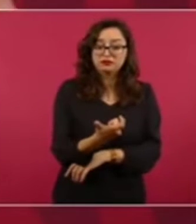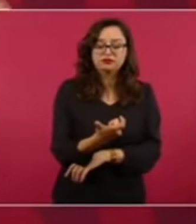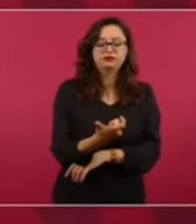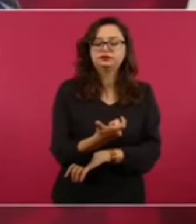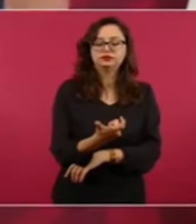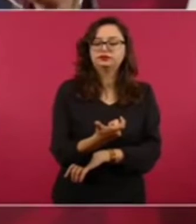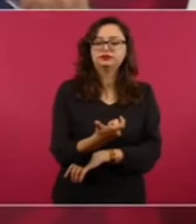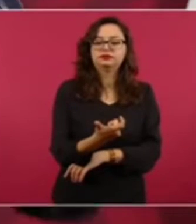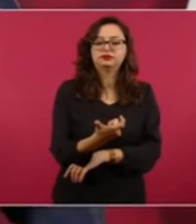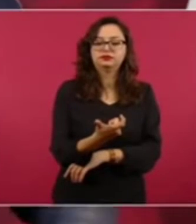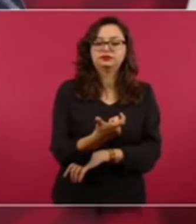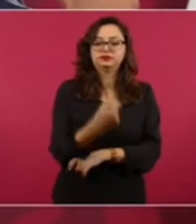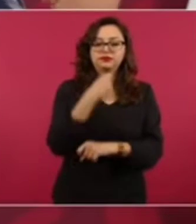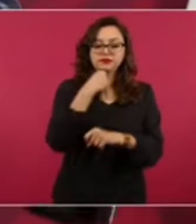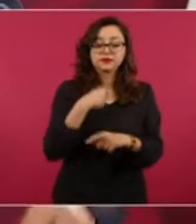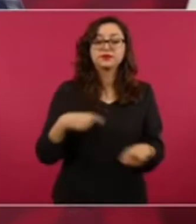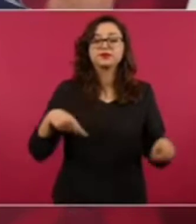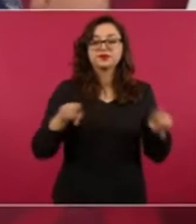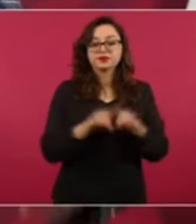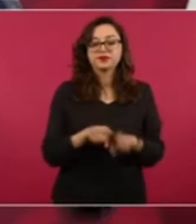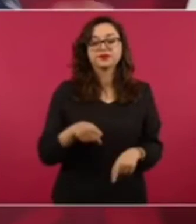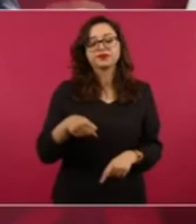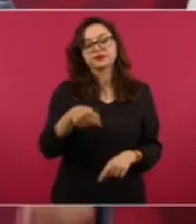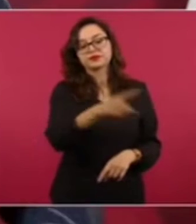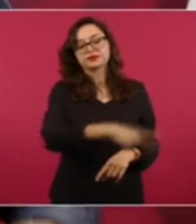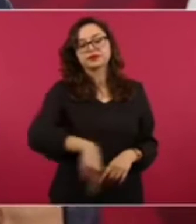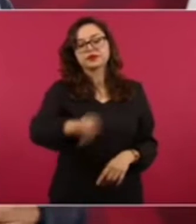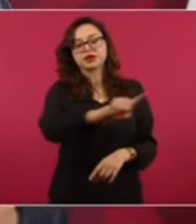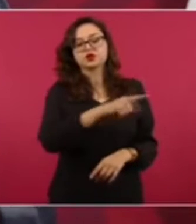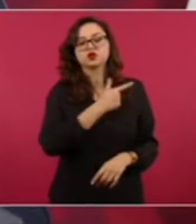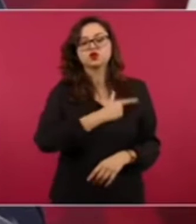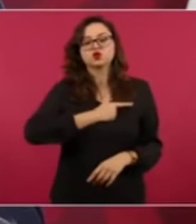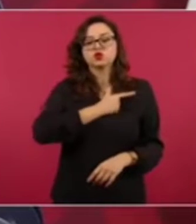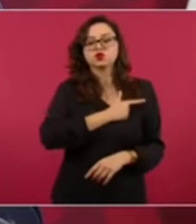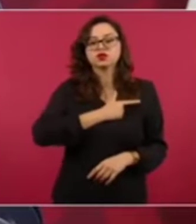Es que ellos se sentían los dueños de México.